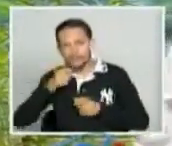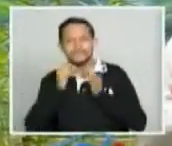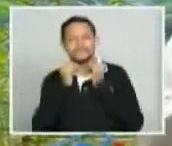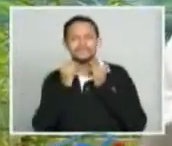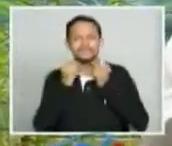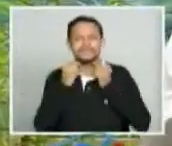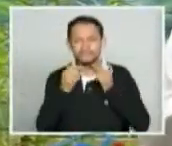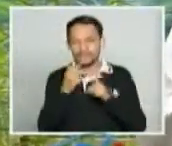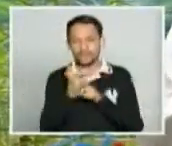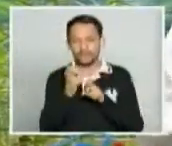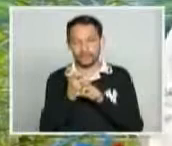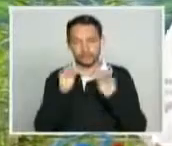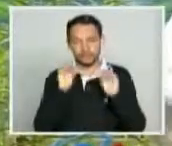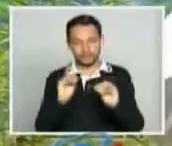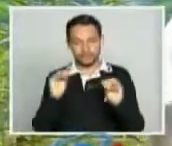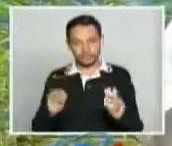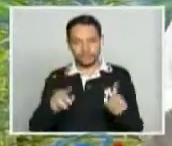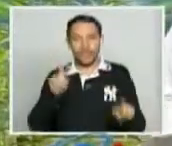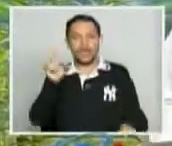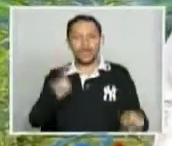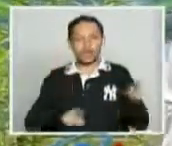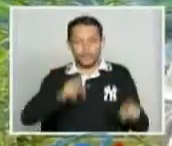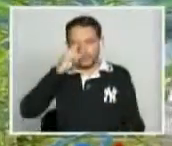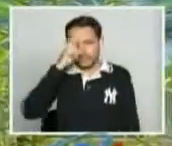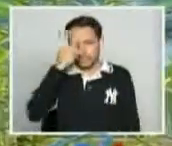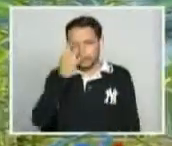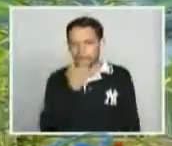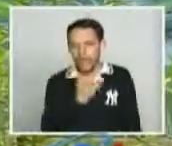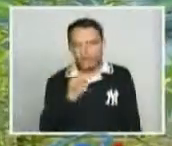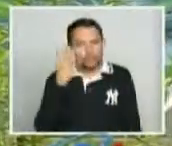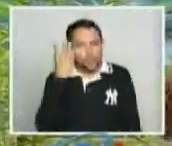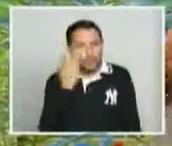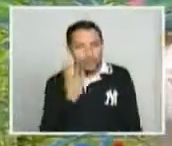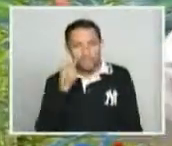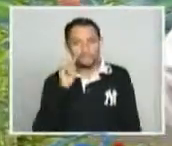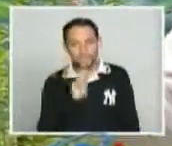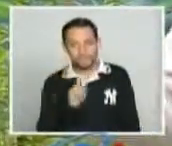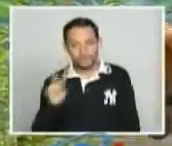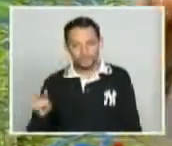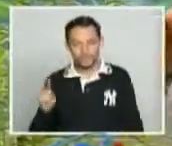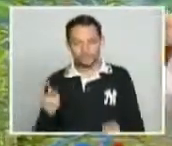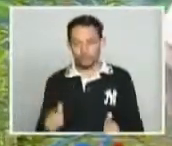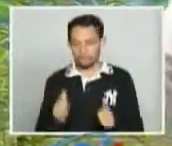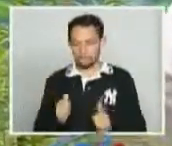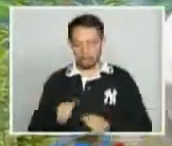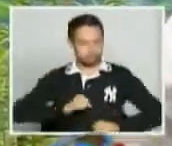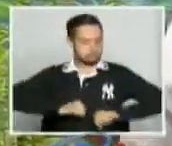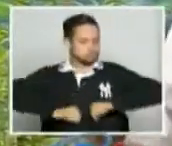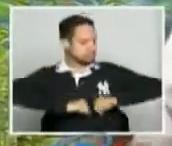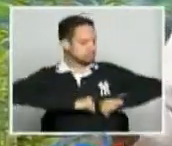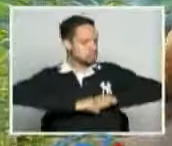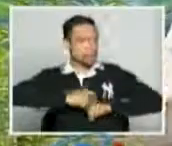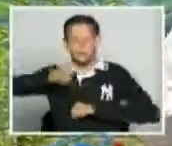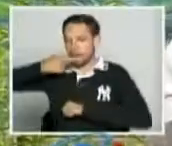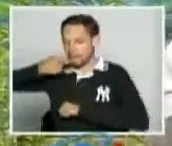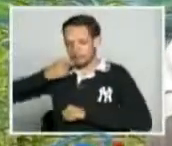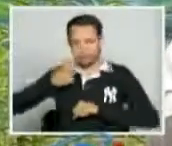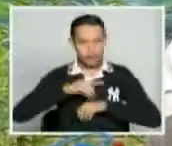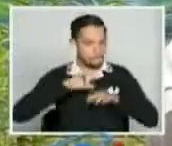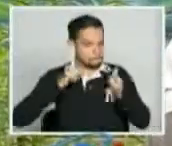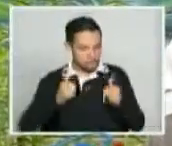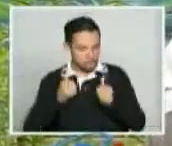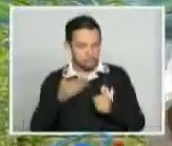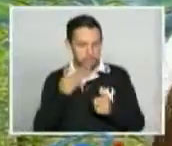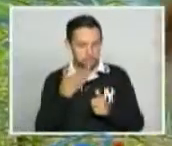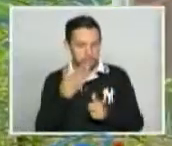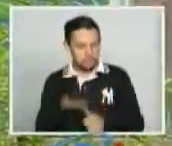tiroides. Y ojo con este gran error que lo vemos todos los días, porque una persona está bien, ¿cierto? Está con el tratamiento y aparentemente uno